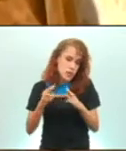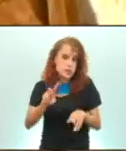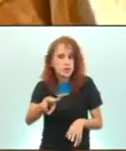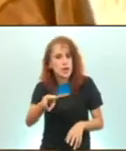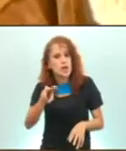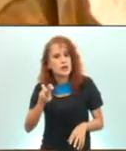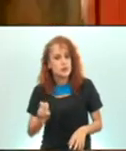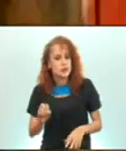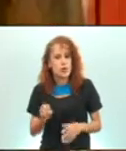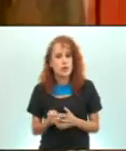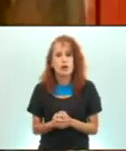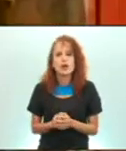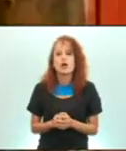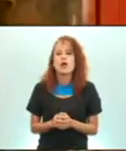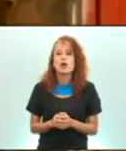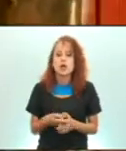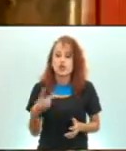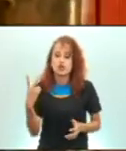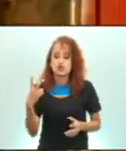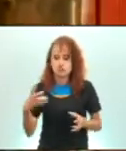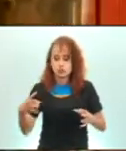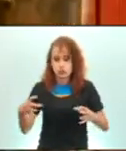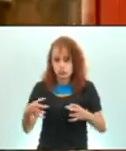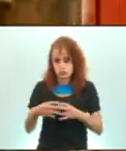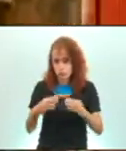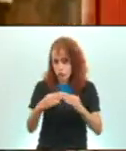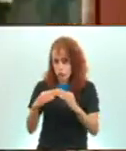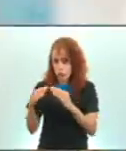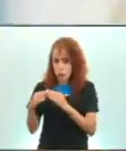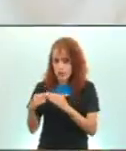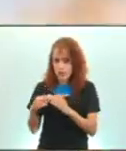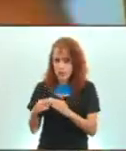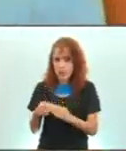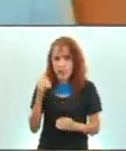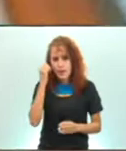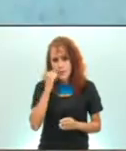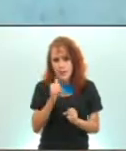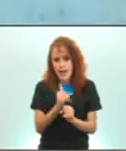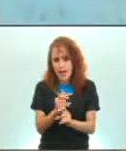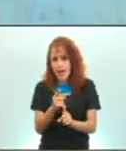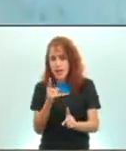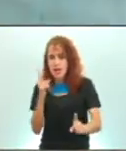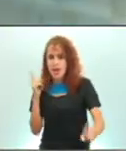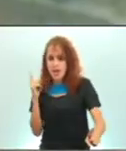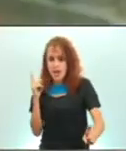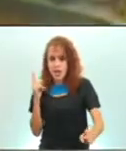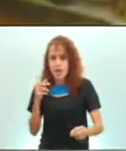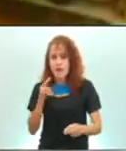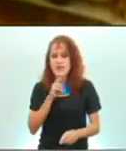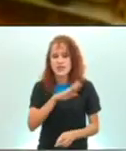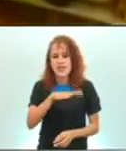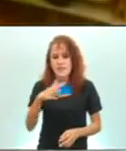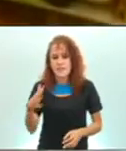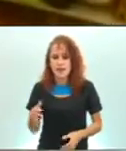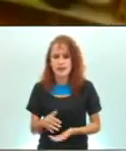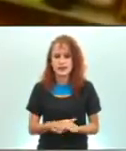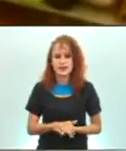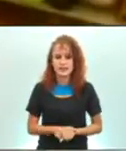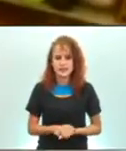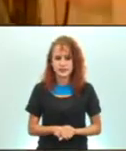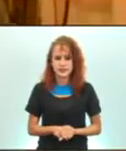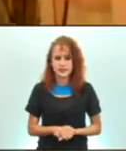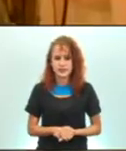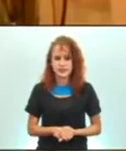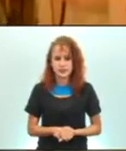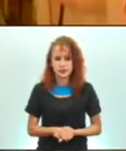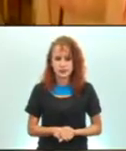una vez que se construyan 2 comunidades más lejos del mar, en lugares más seguros.